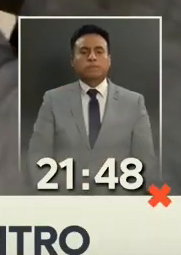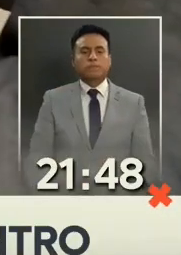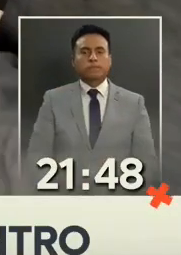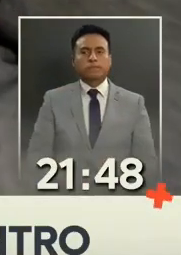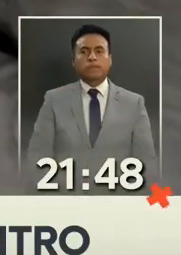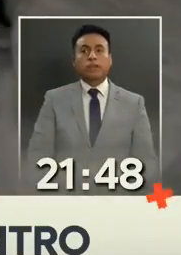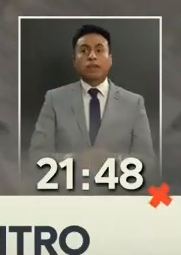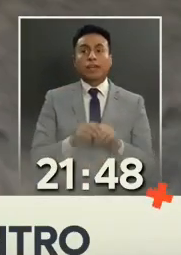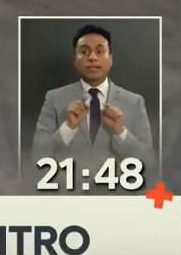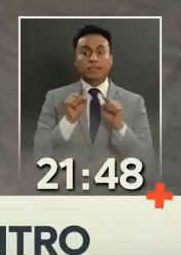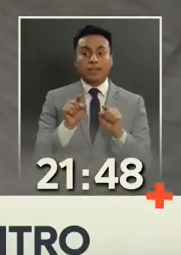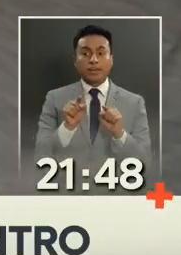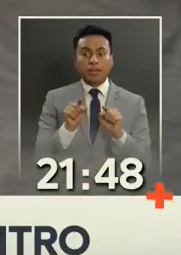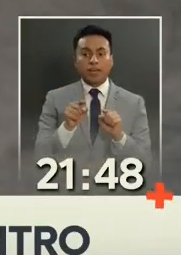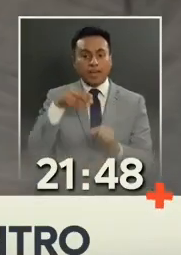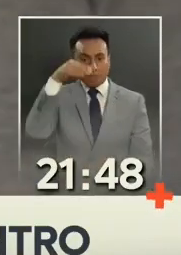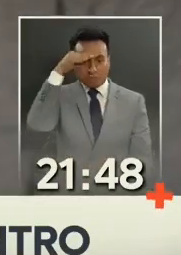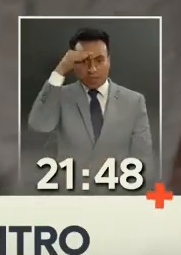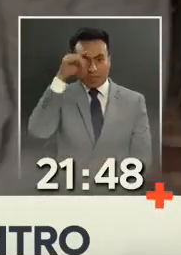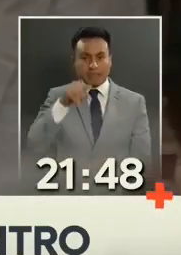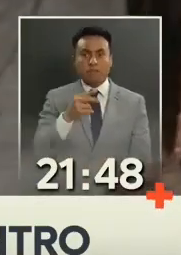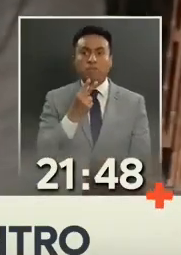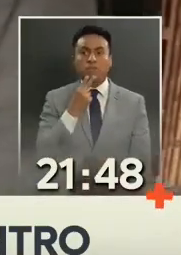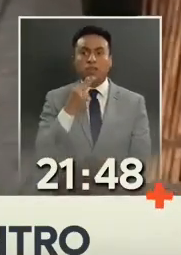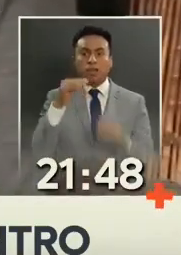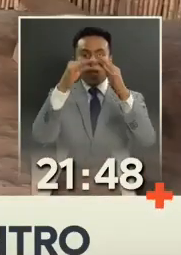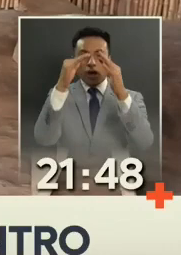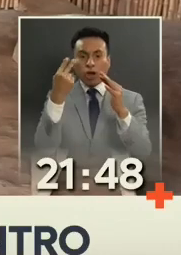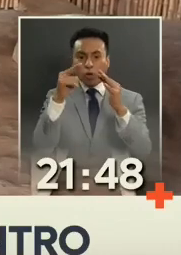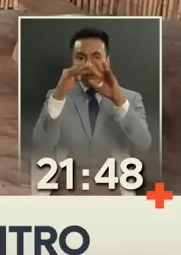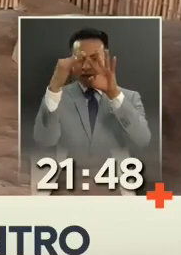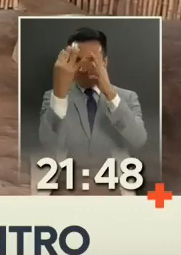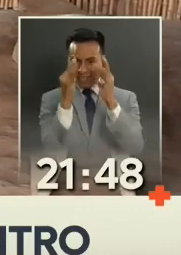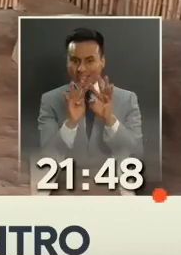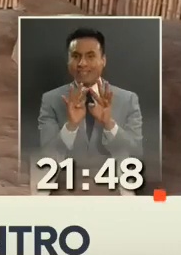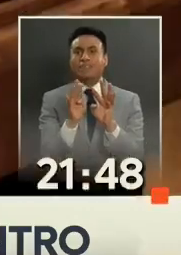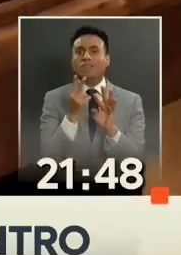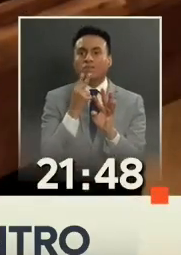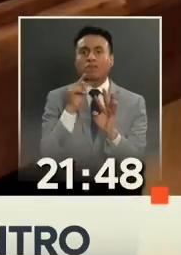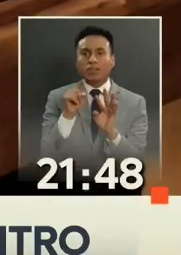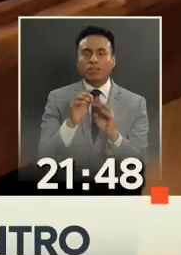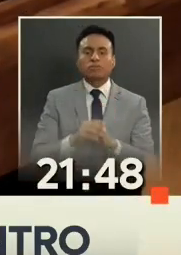Esta es la experiencia de poder vivir en una ruca. Sí.